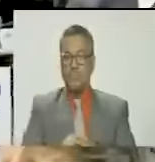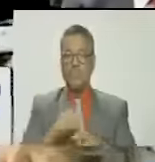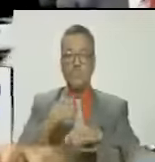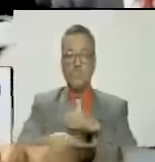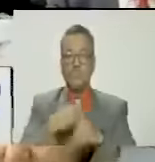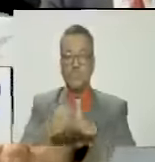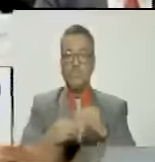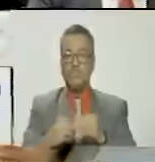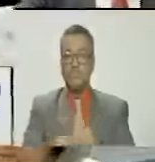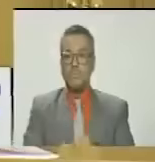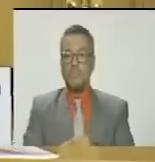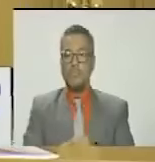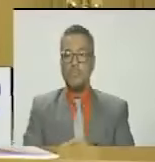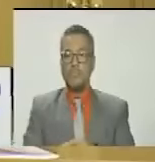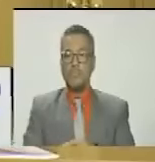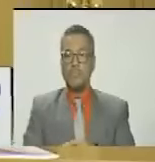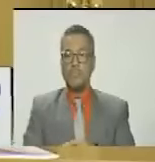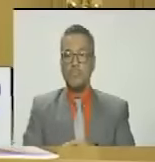correspondiente, pues.